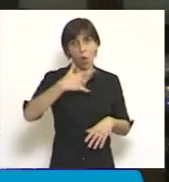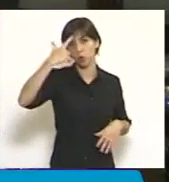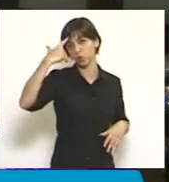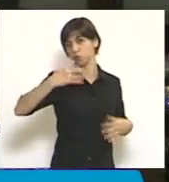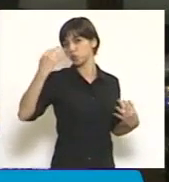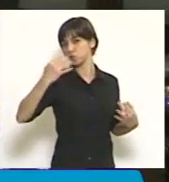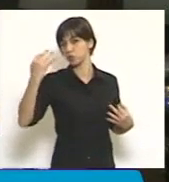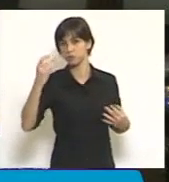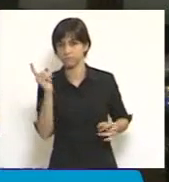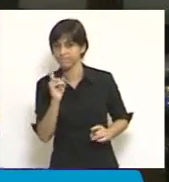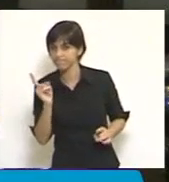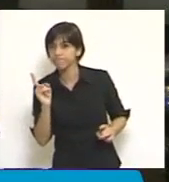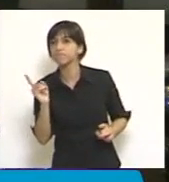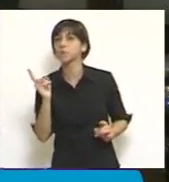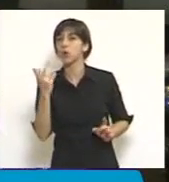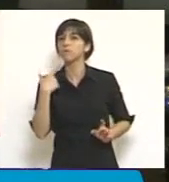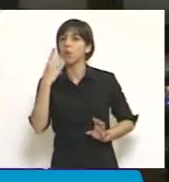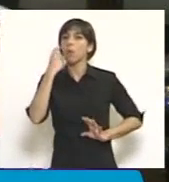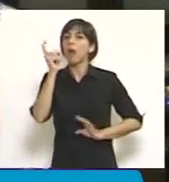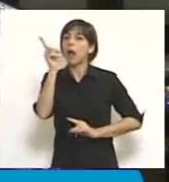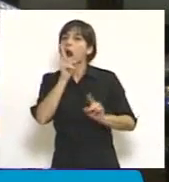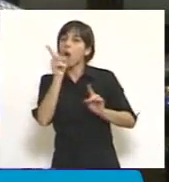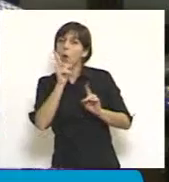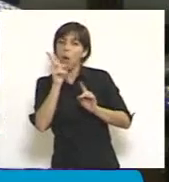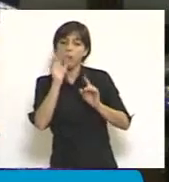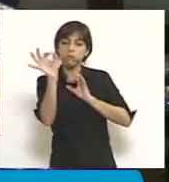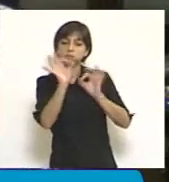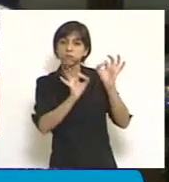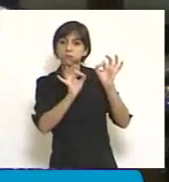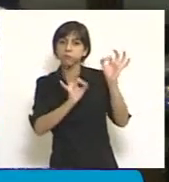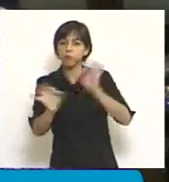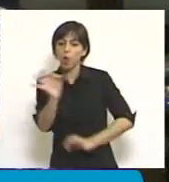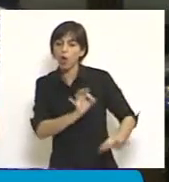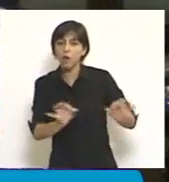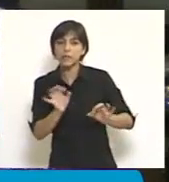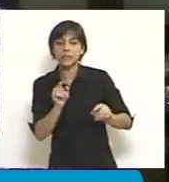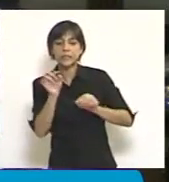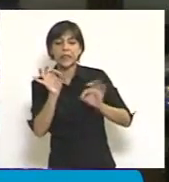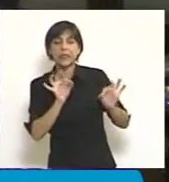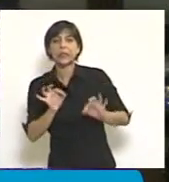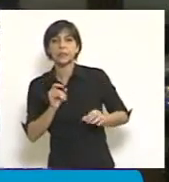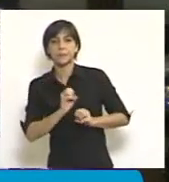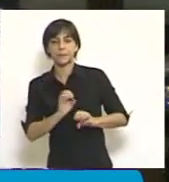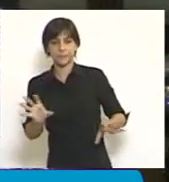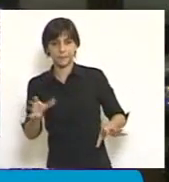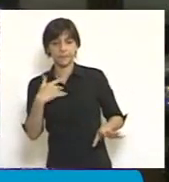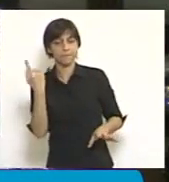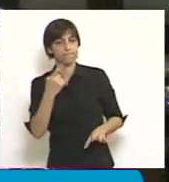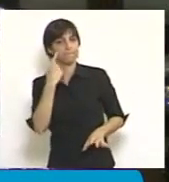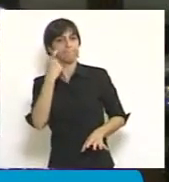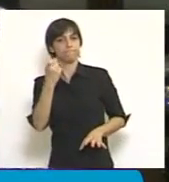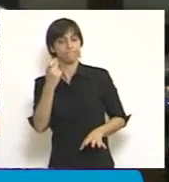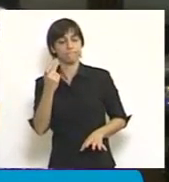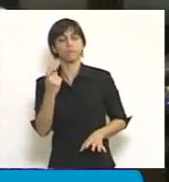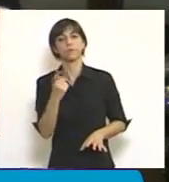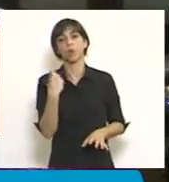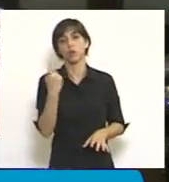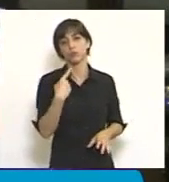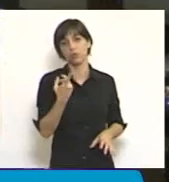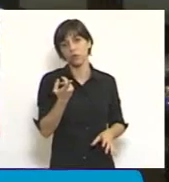parece razonable, ya lo hemos dicho. Ahora, eso no quiere decir que estos proyectos de implementación y de organización sean